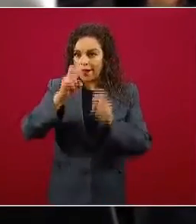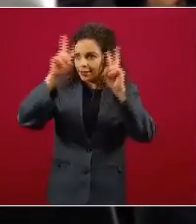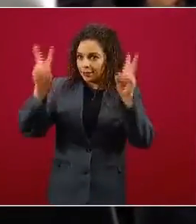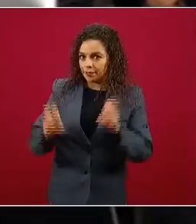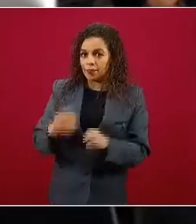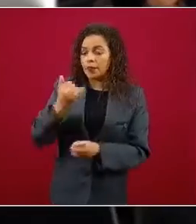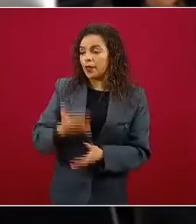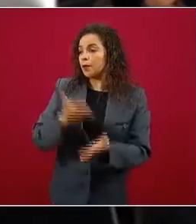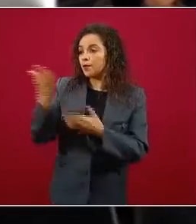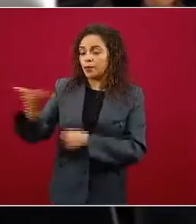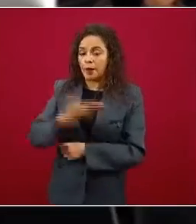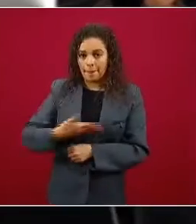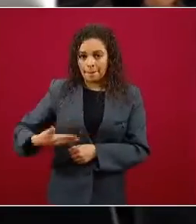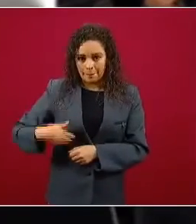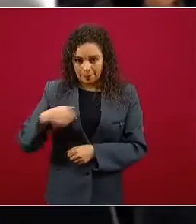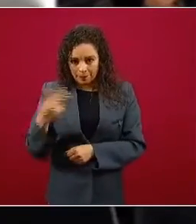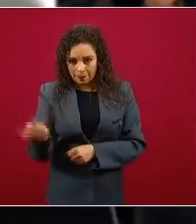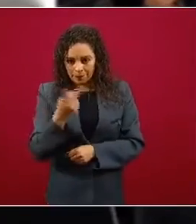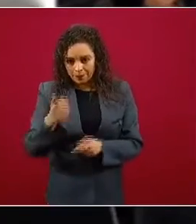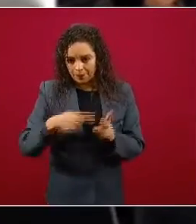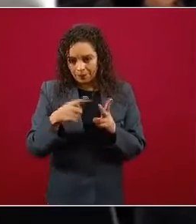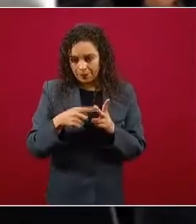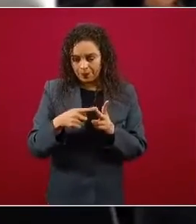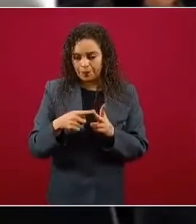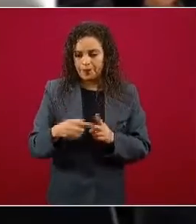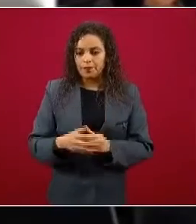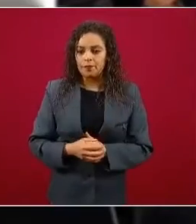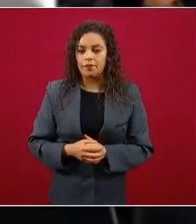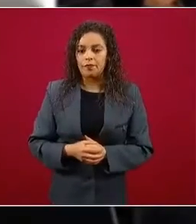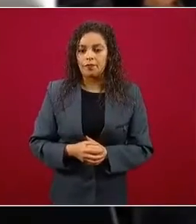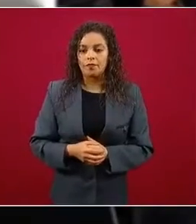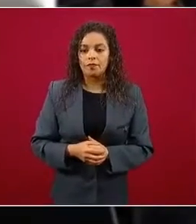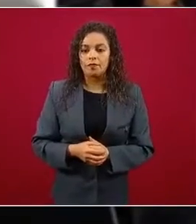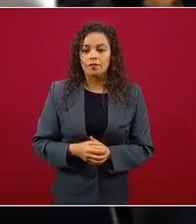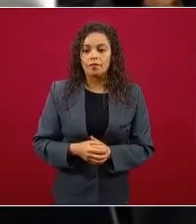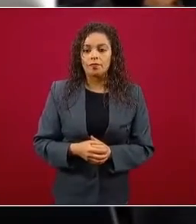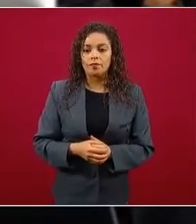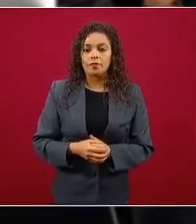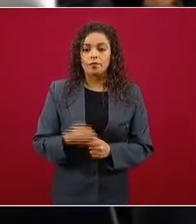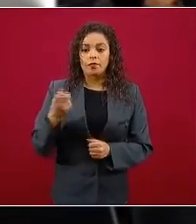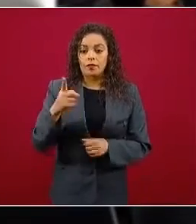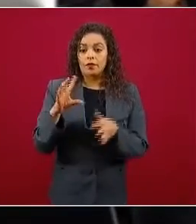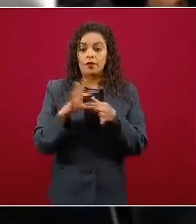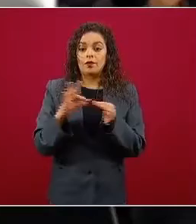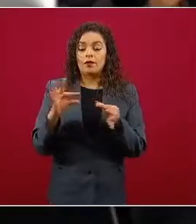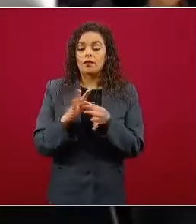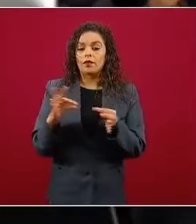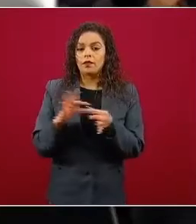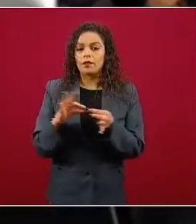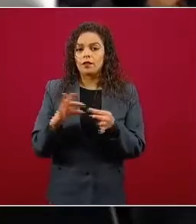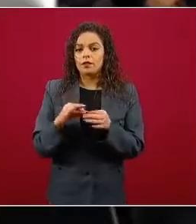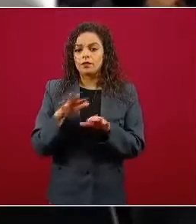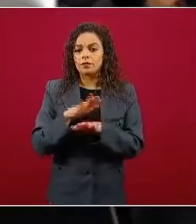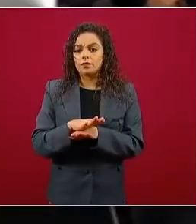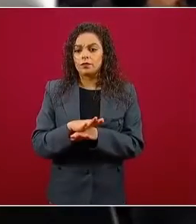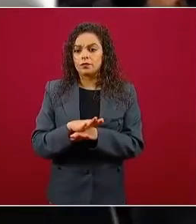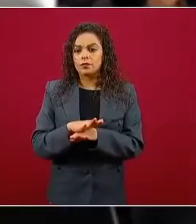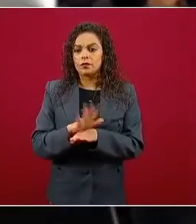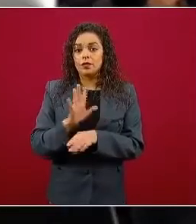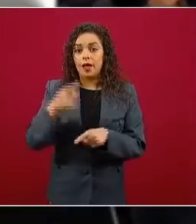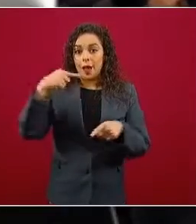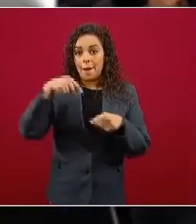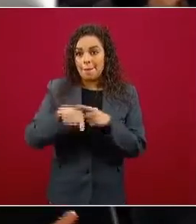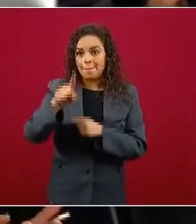presidente, referente a precisamente lo que le estaban comentando hoy de pues ya reiniciar sus giras de